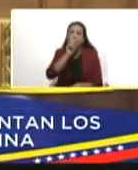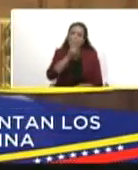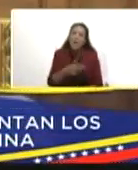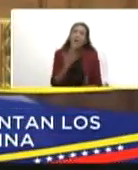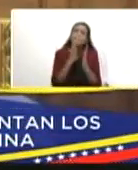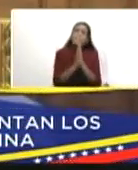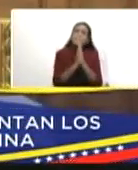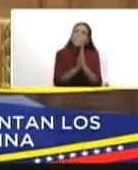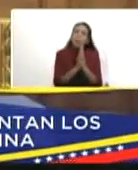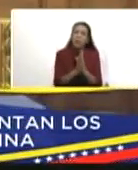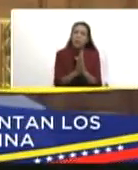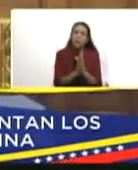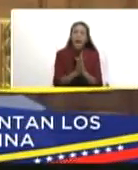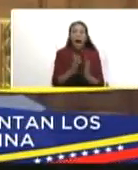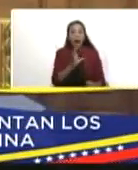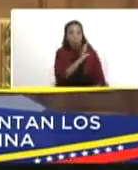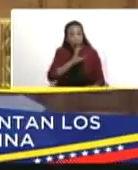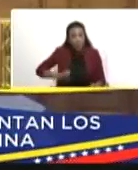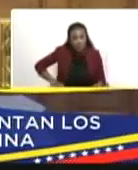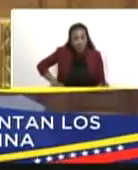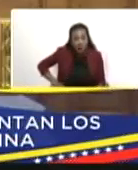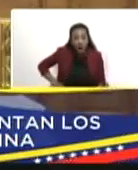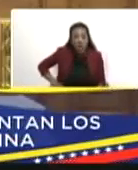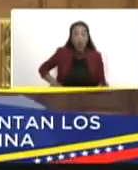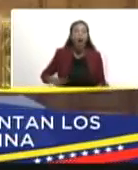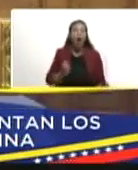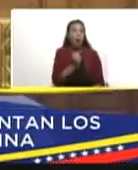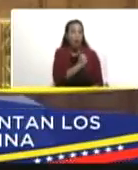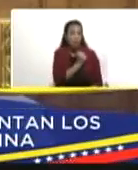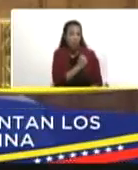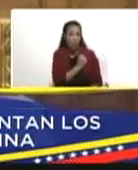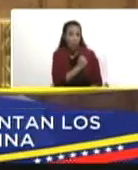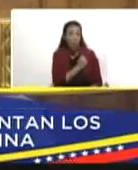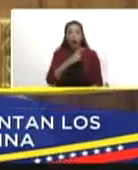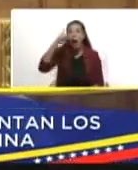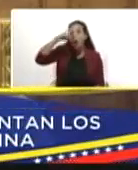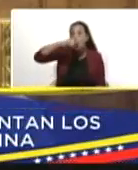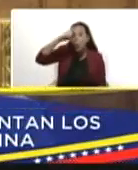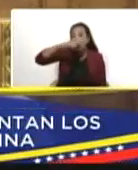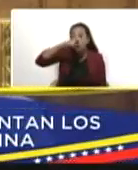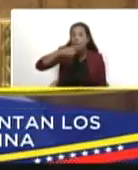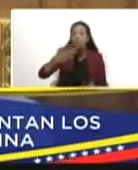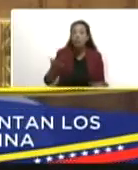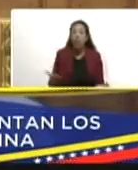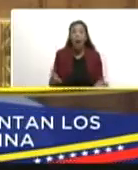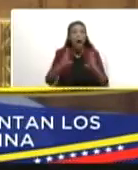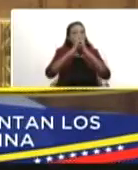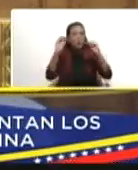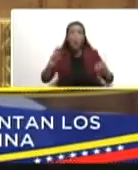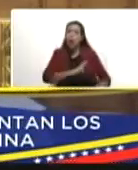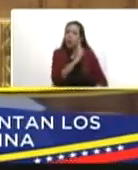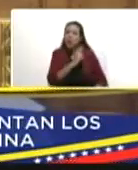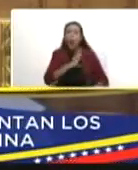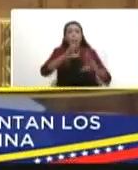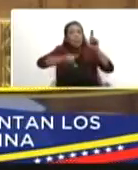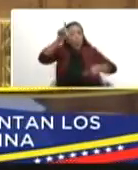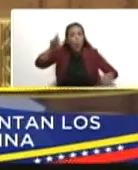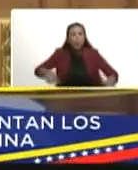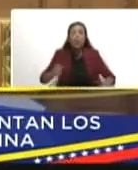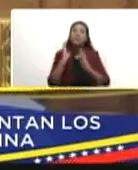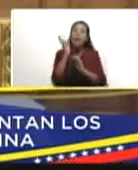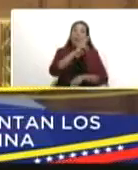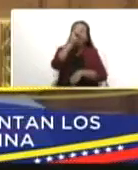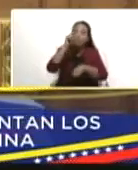los pido a los cristianos a los católicos a los judíos a todos se los pido pero se lo pido a esta